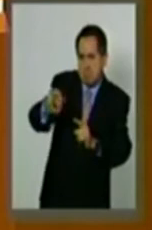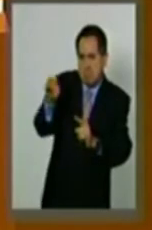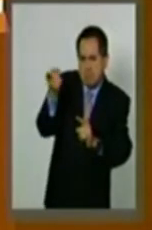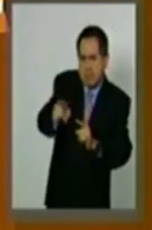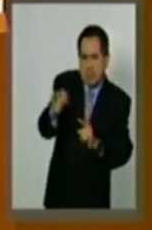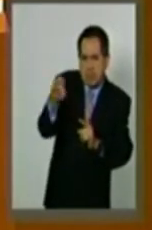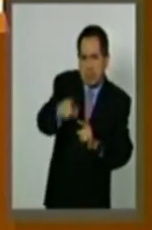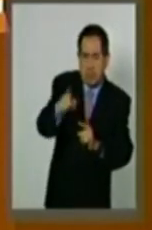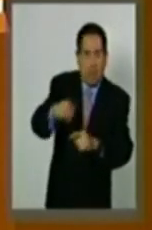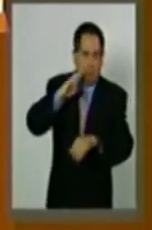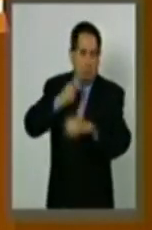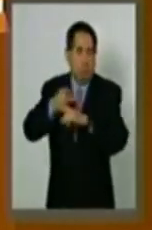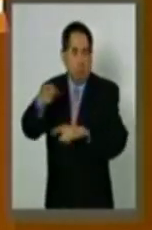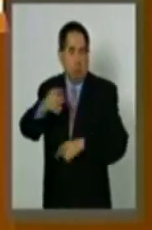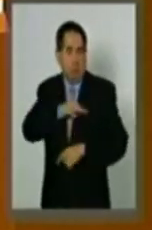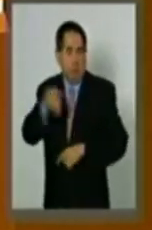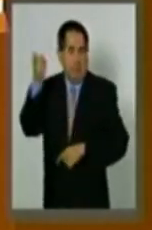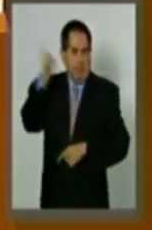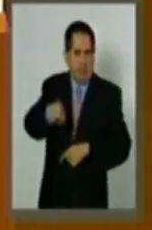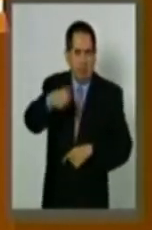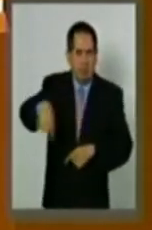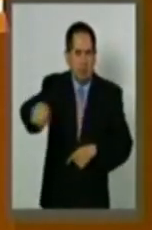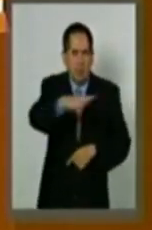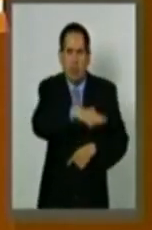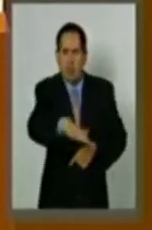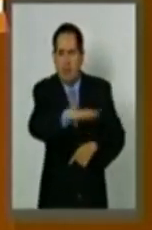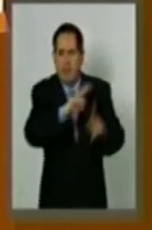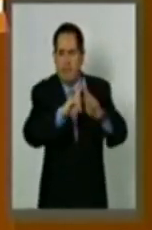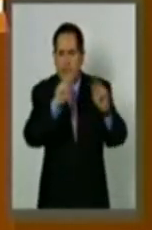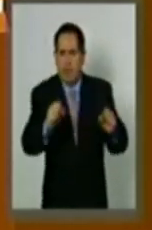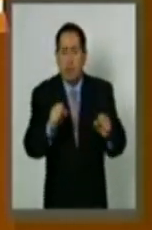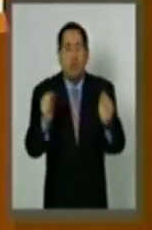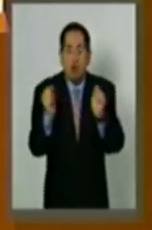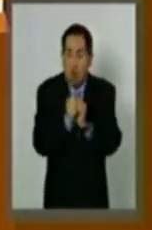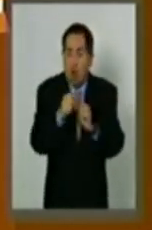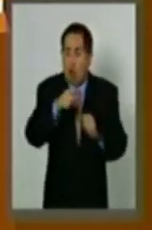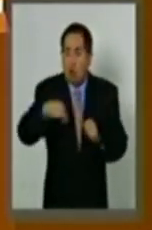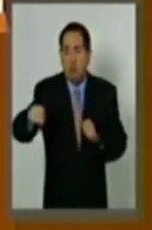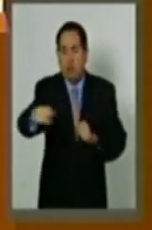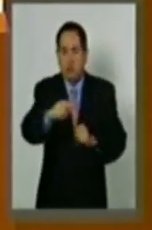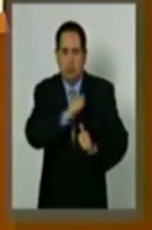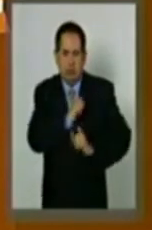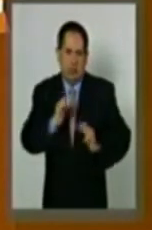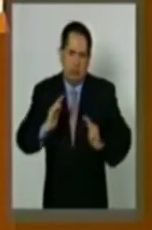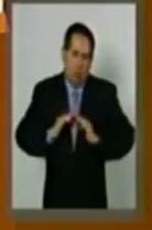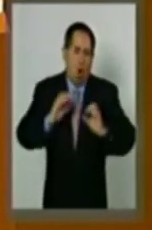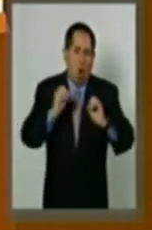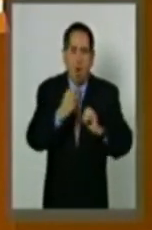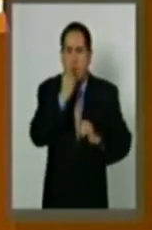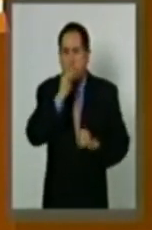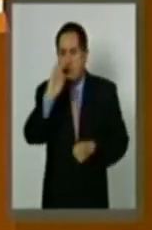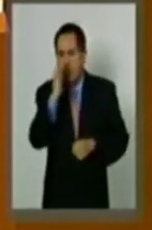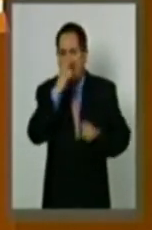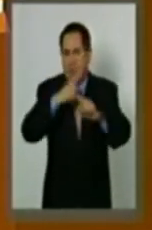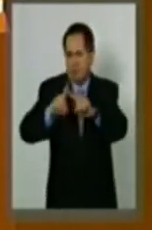cumplir con su responsabilidad de preservar la seguridad interior en coordinación con todas las demás instancias federales